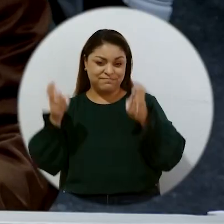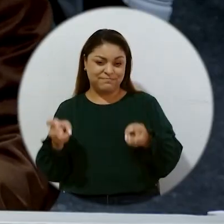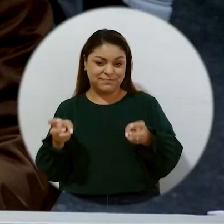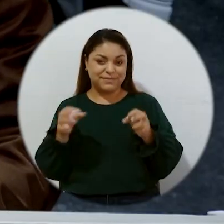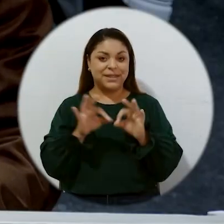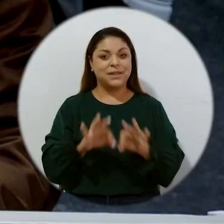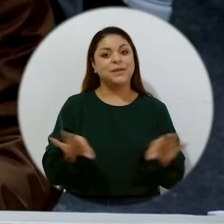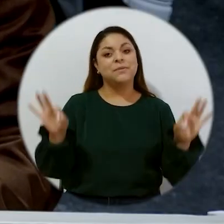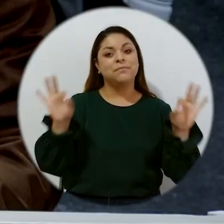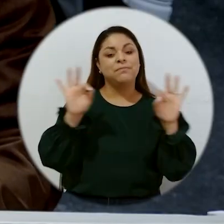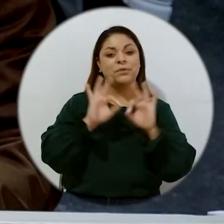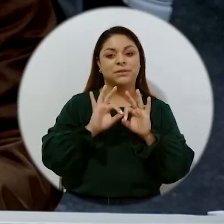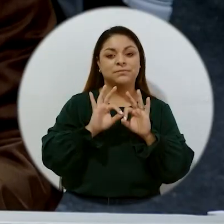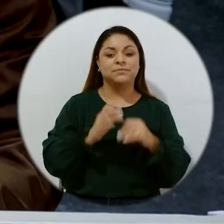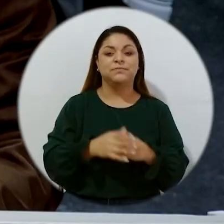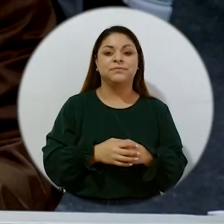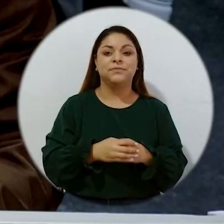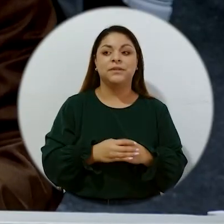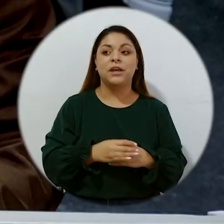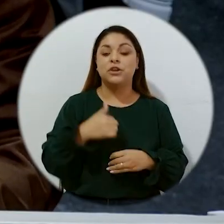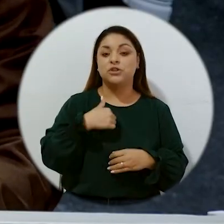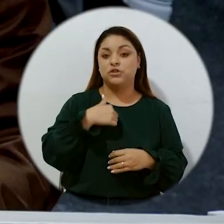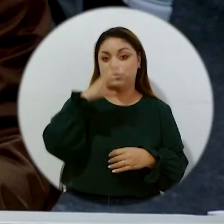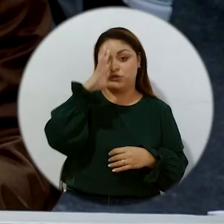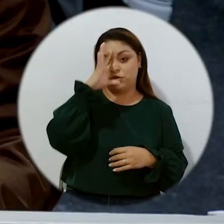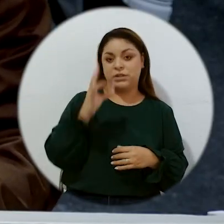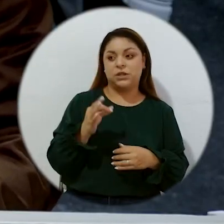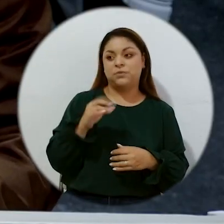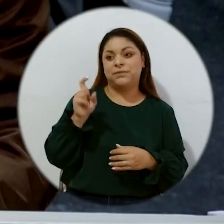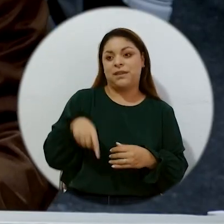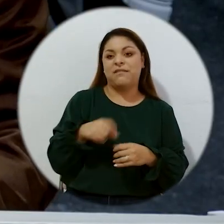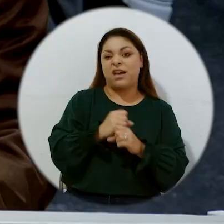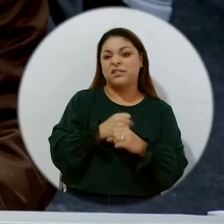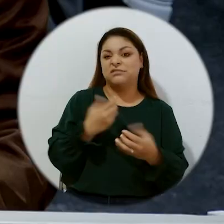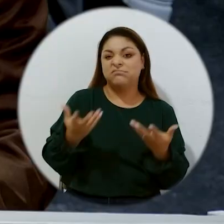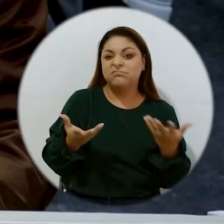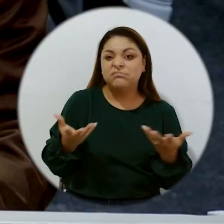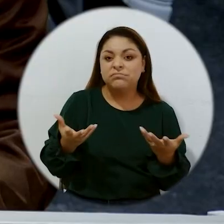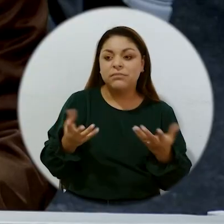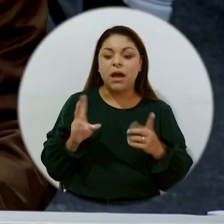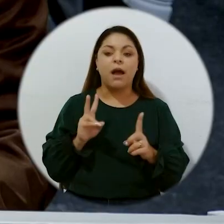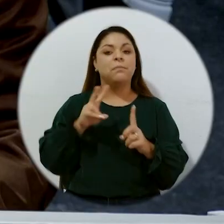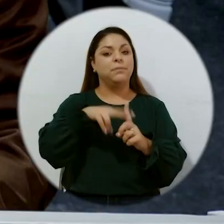importantes. Yo creo que lo que hay que hacer es implementar esa política.